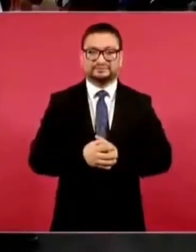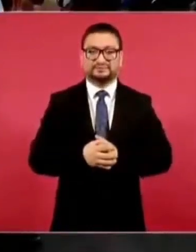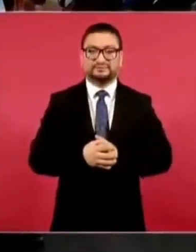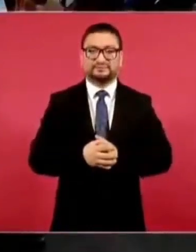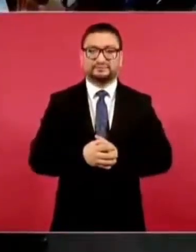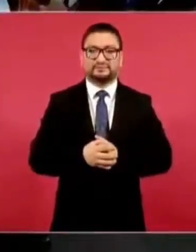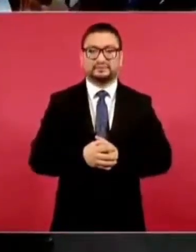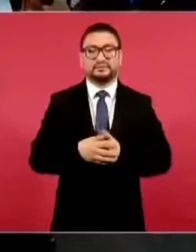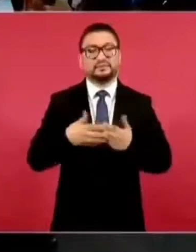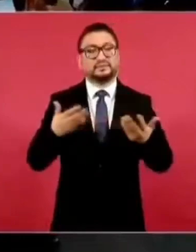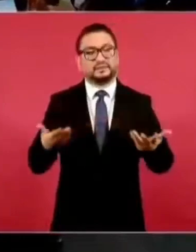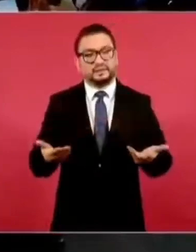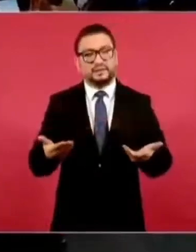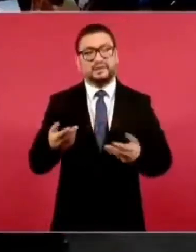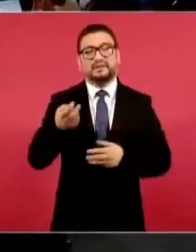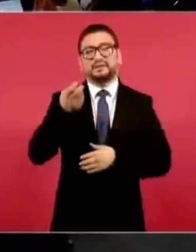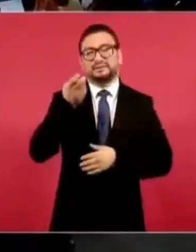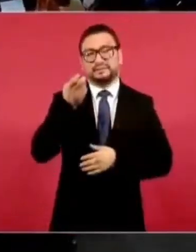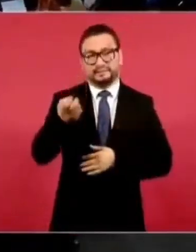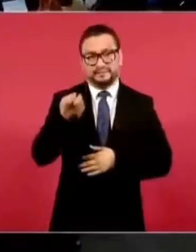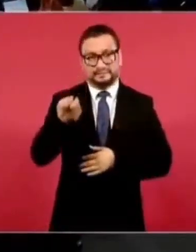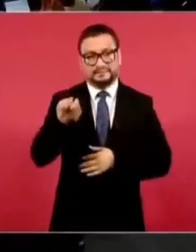Entonces, eso